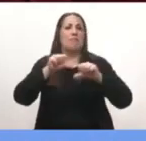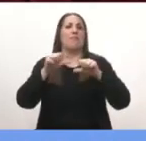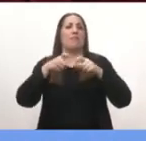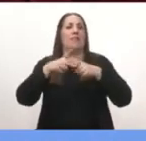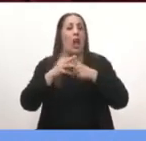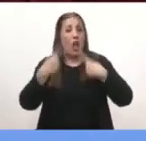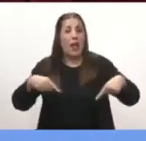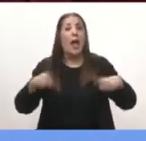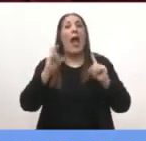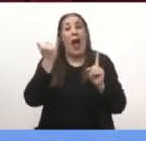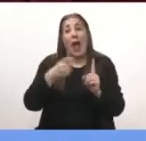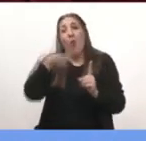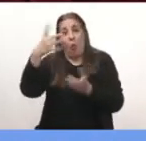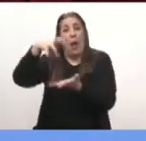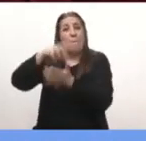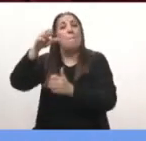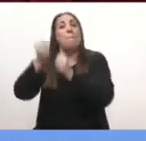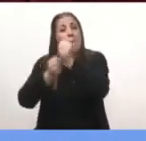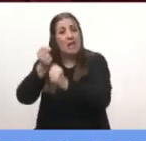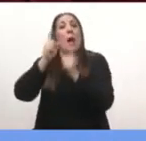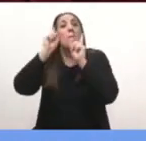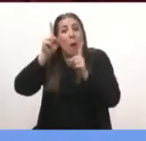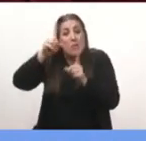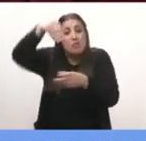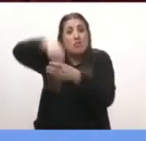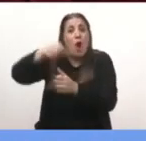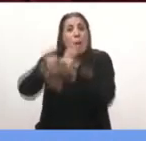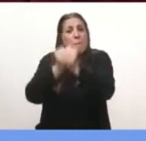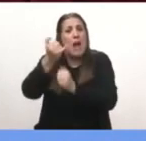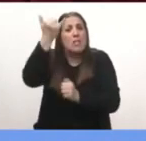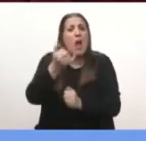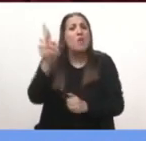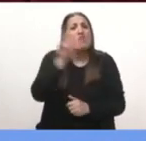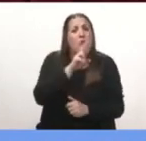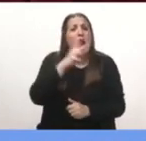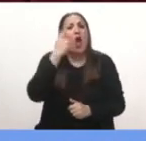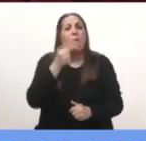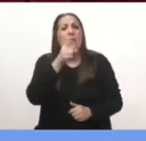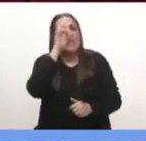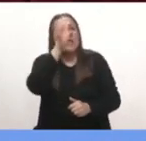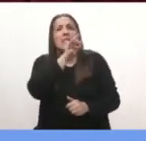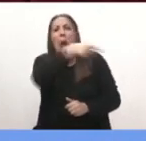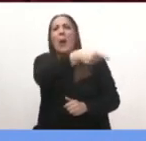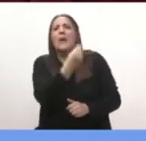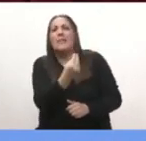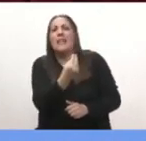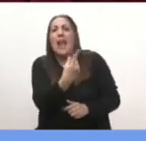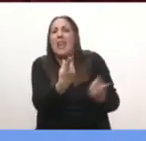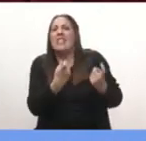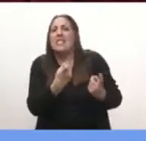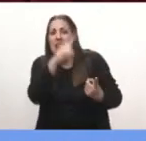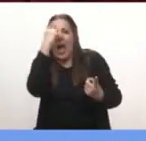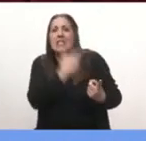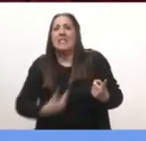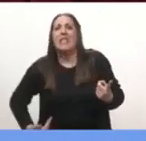Pero detrás de esa empresa hubieron mujeres y hombres que interpretaron la decisión Del estado argentino y lograron